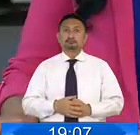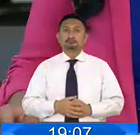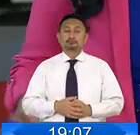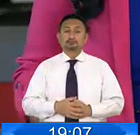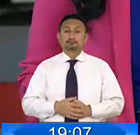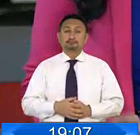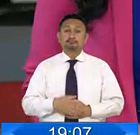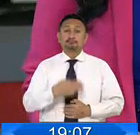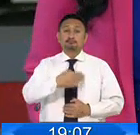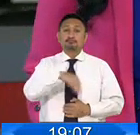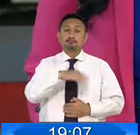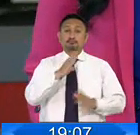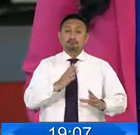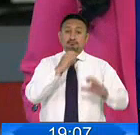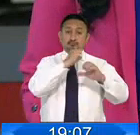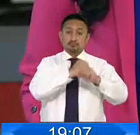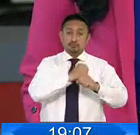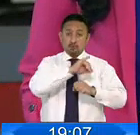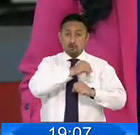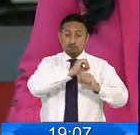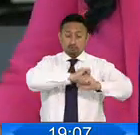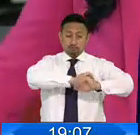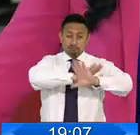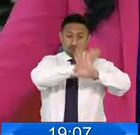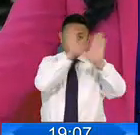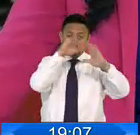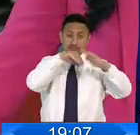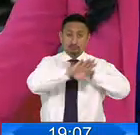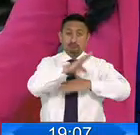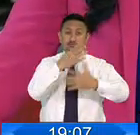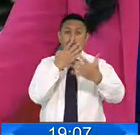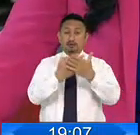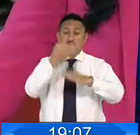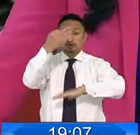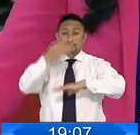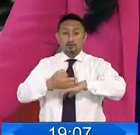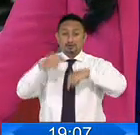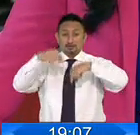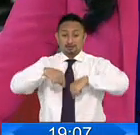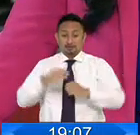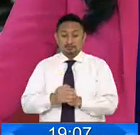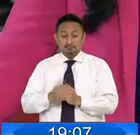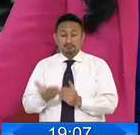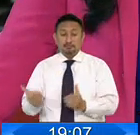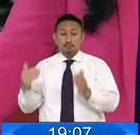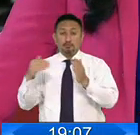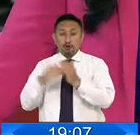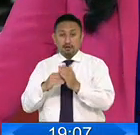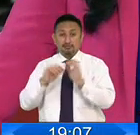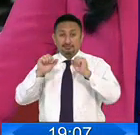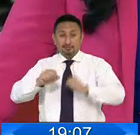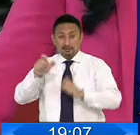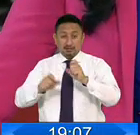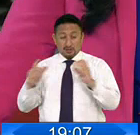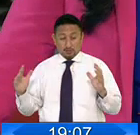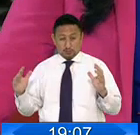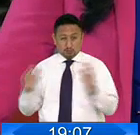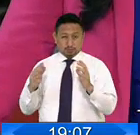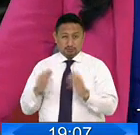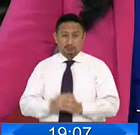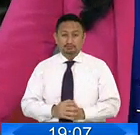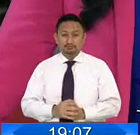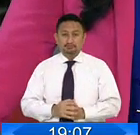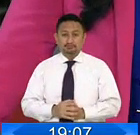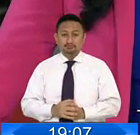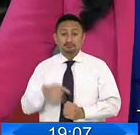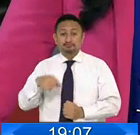La noche de este miércoles y la mañana de este jueves en la penitenciaría de Cotopaxi se registró un nuevo intento de amotinamiento.